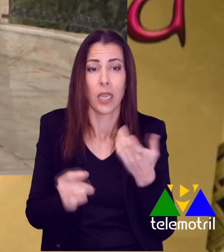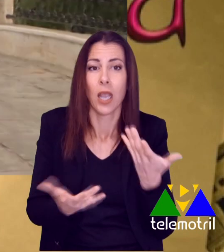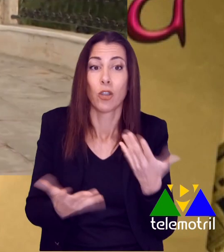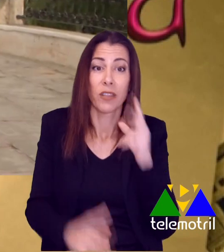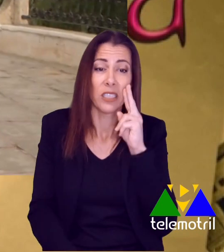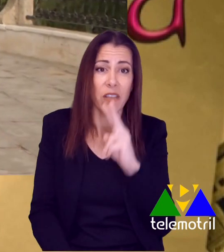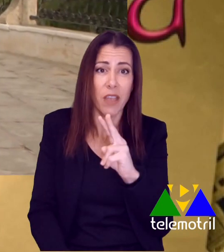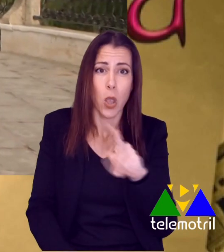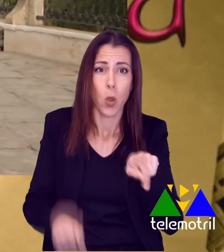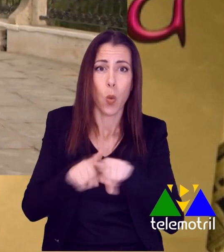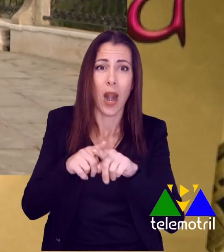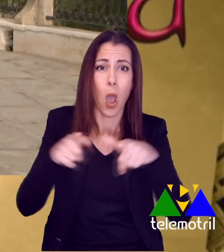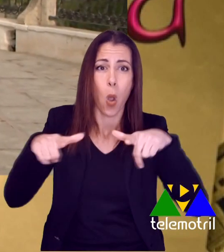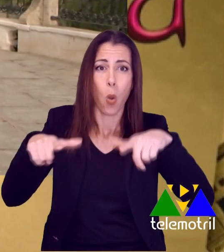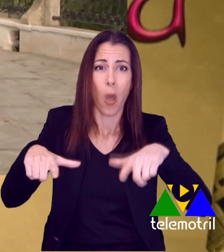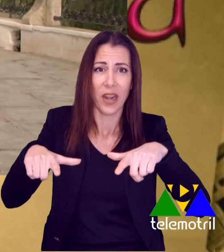un cuadrado aquí,